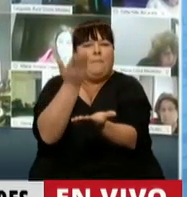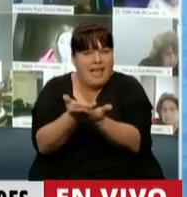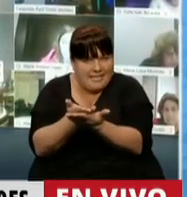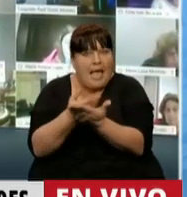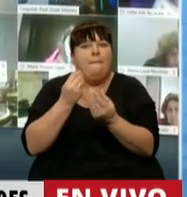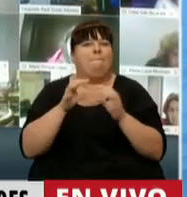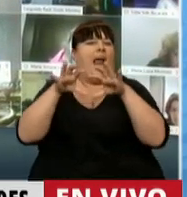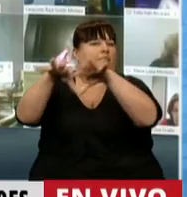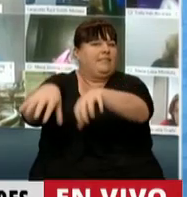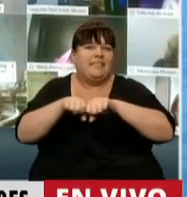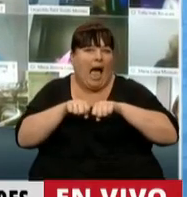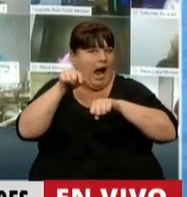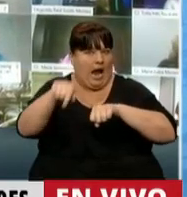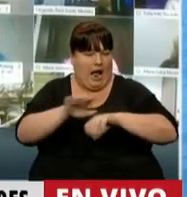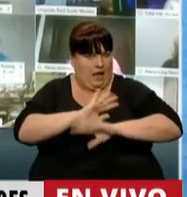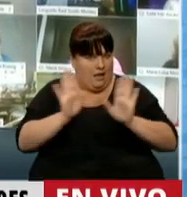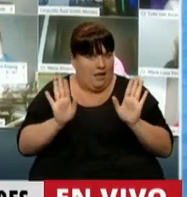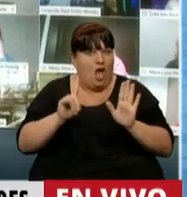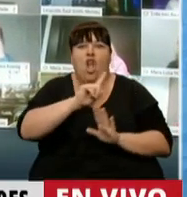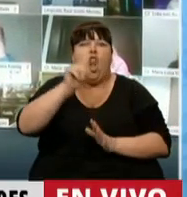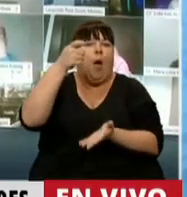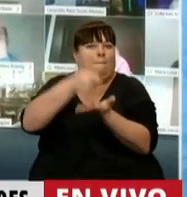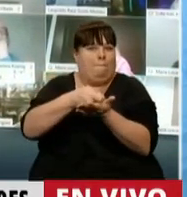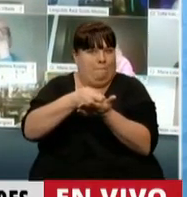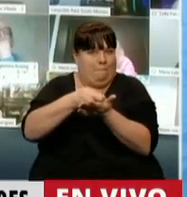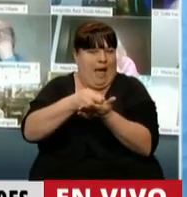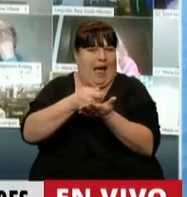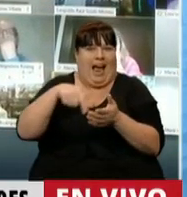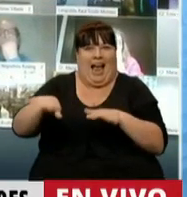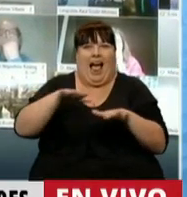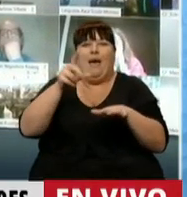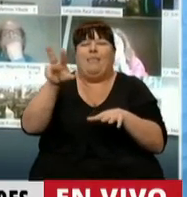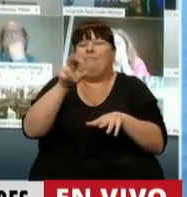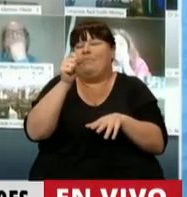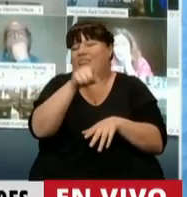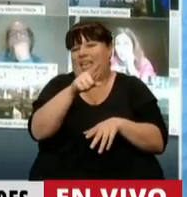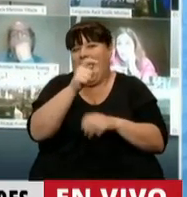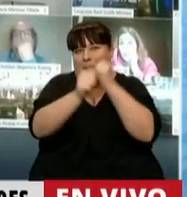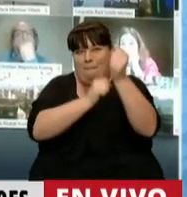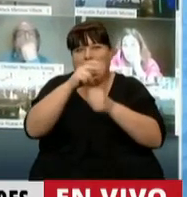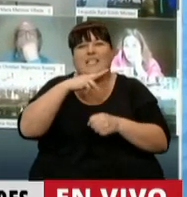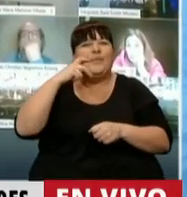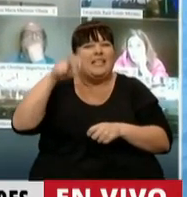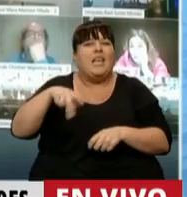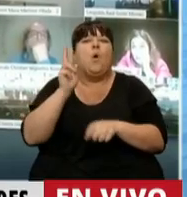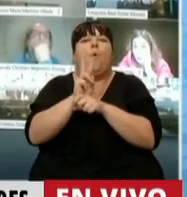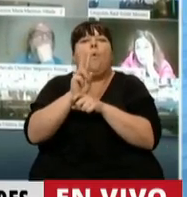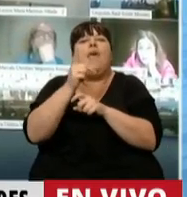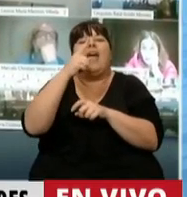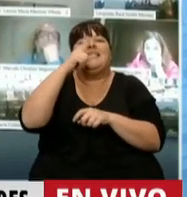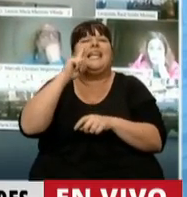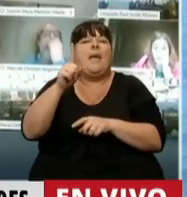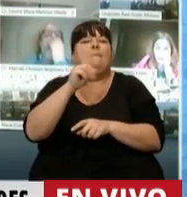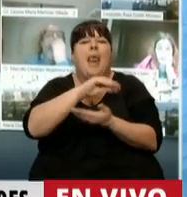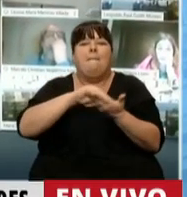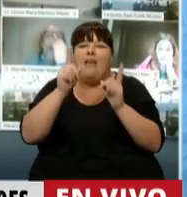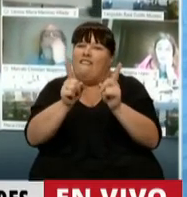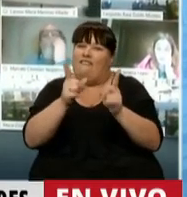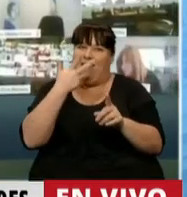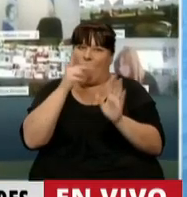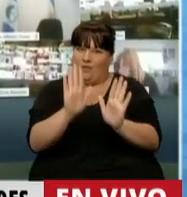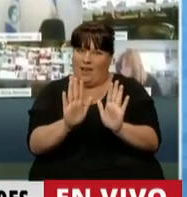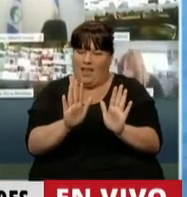la expropiación sin pago de los activos de Vicentín para defender los 7.000 puestos de trabajo. Cosa que,